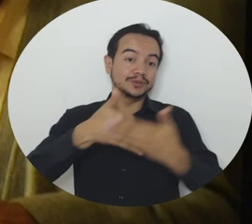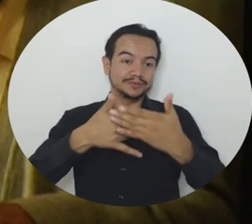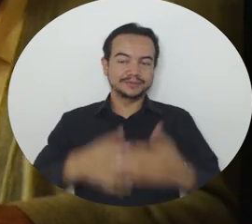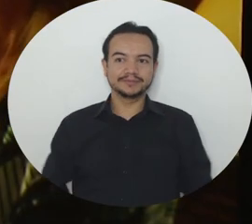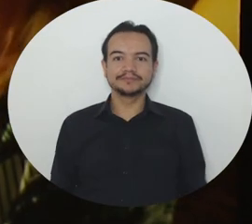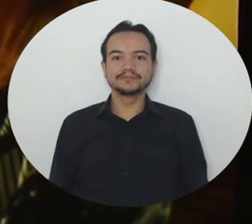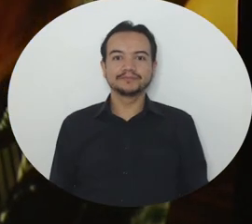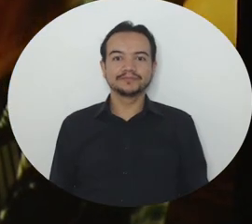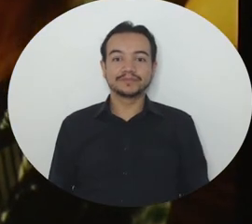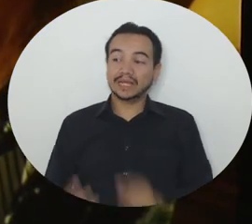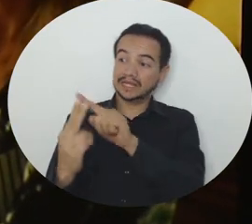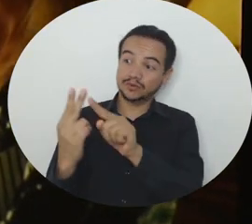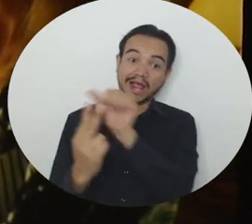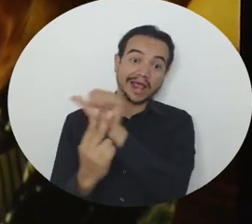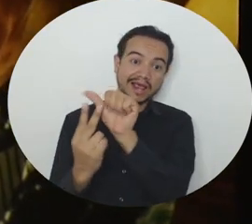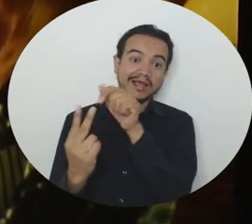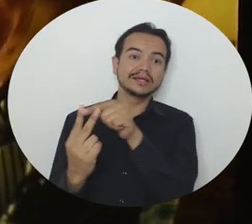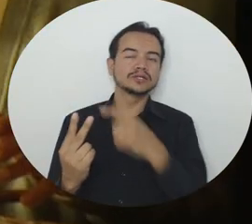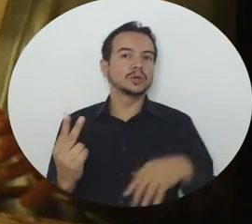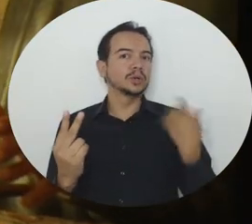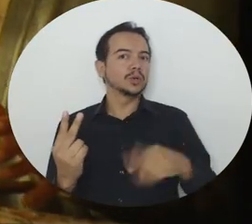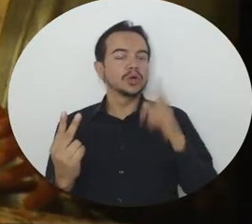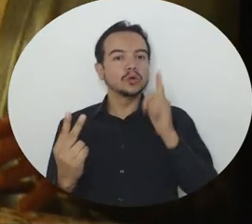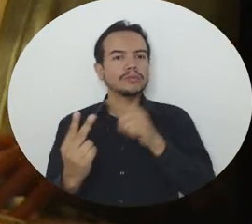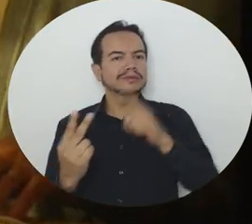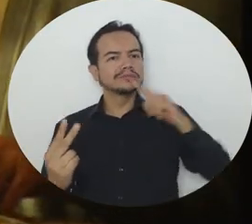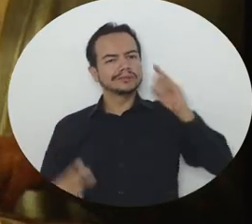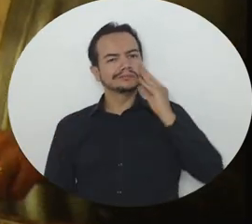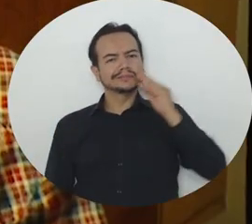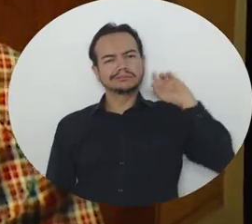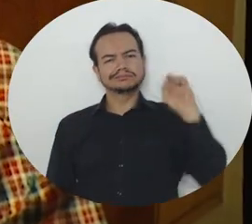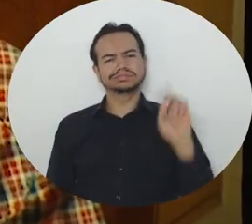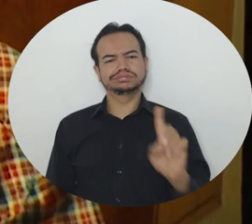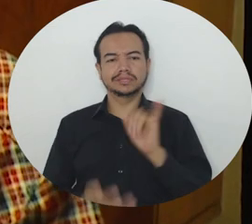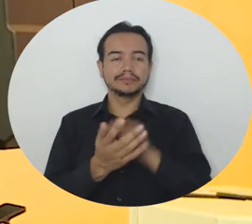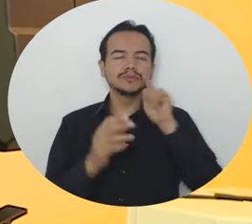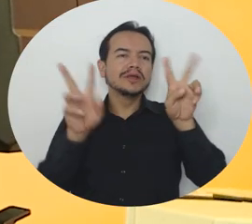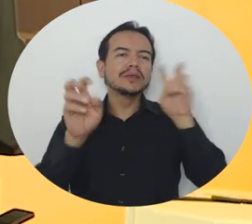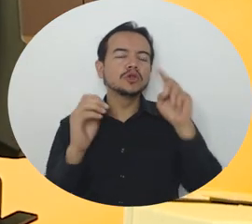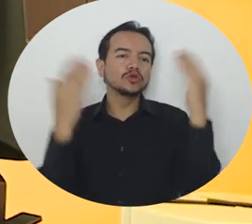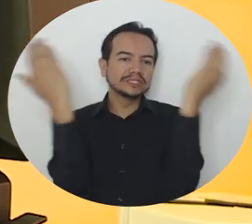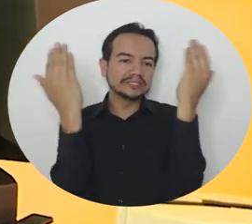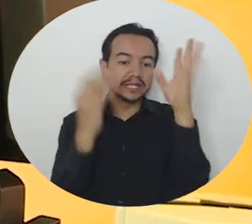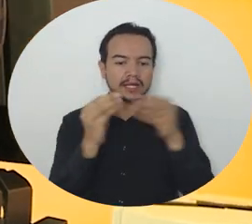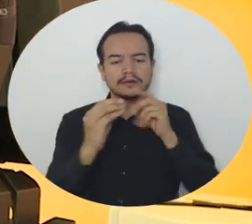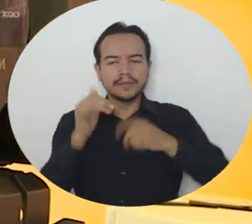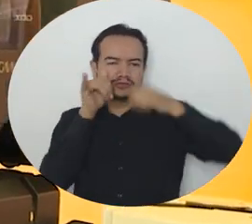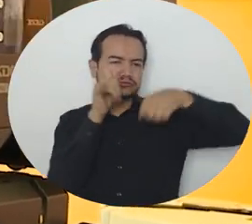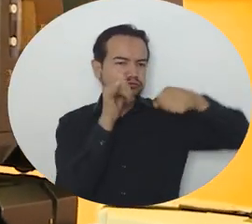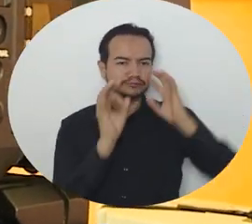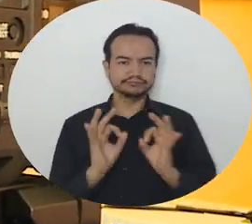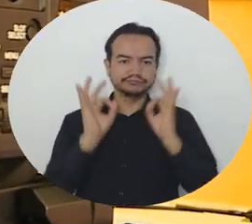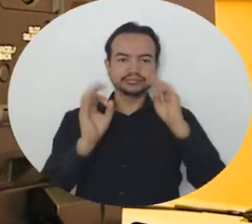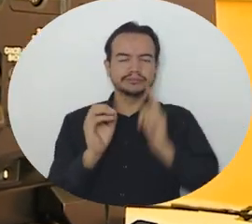La participación de Laura y Disney es fruto de su amplia experiencia en la industria cinematográfica y su recorrido con producciones de